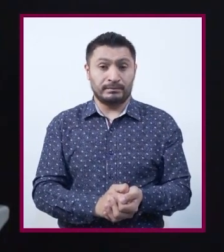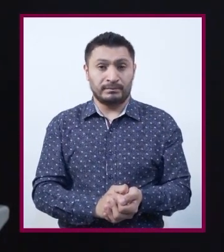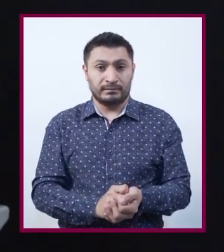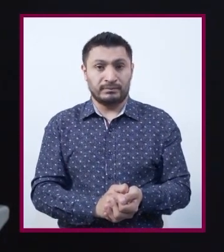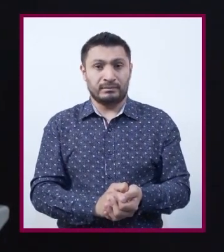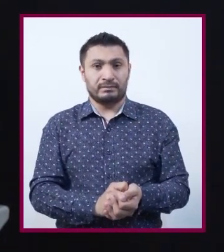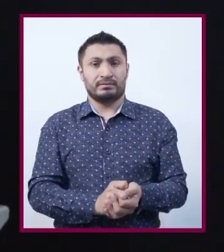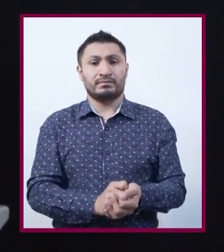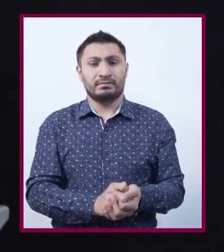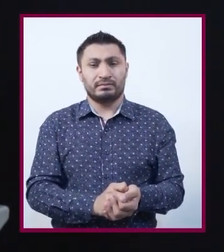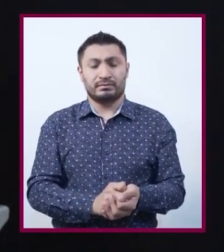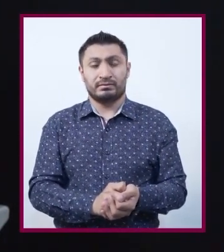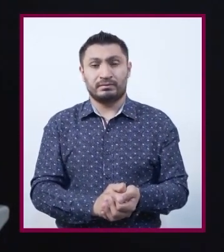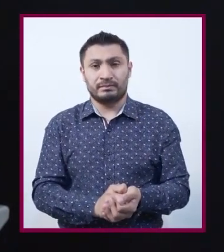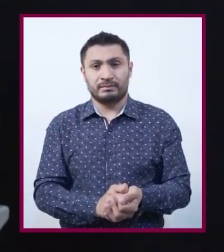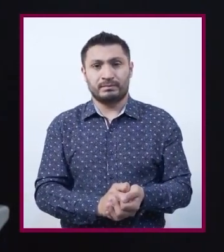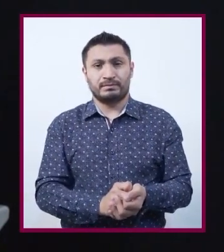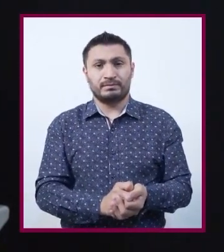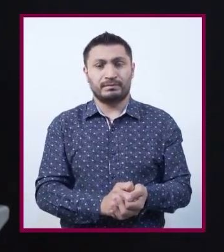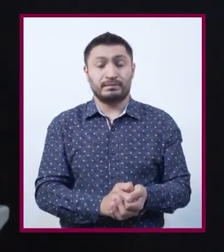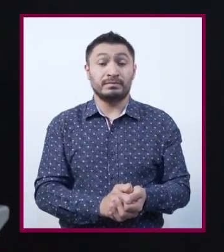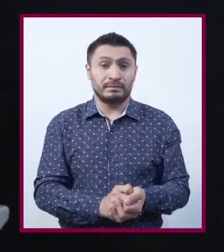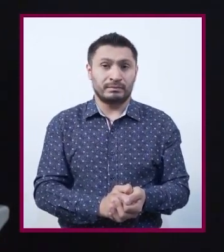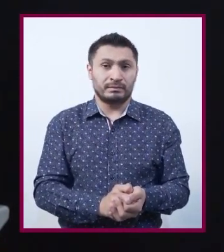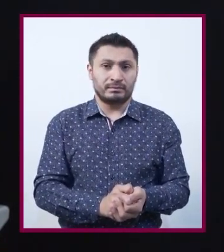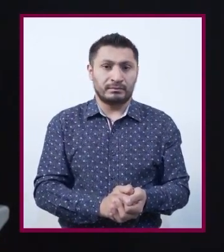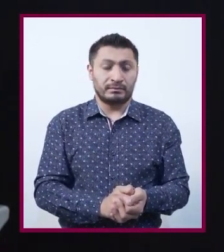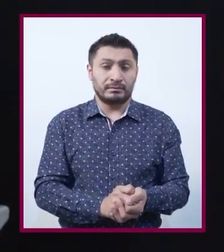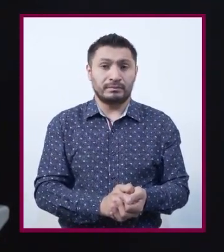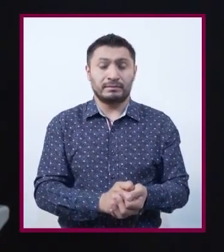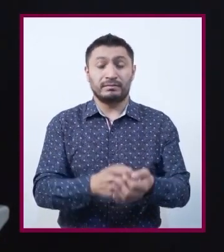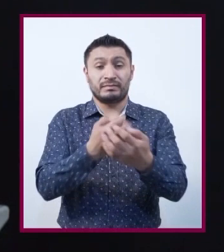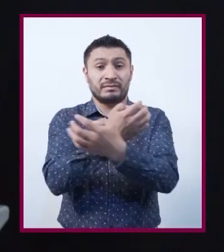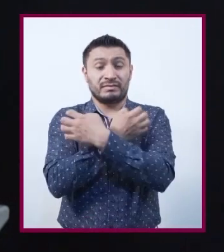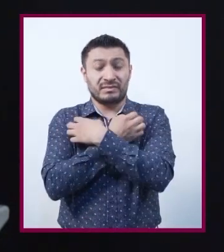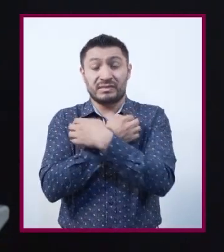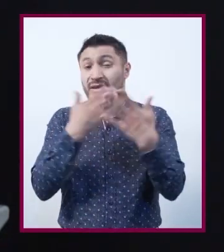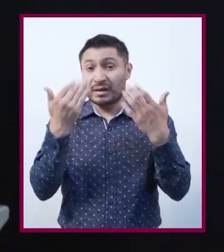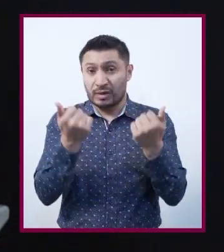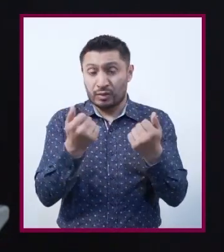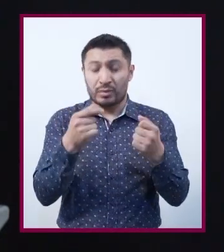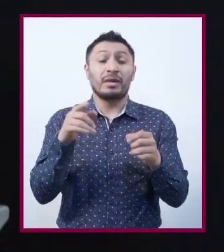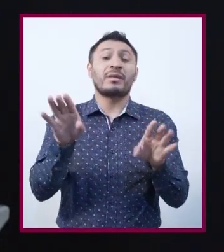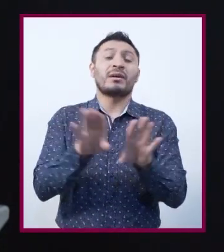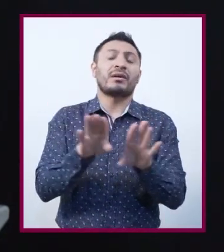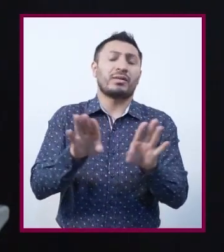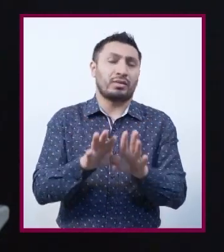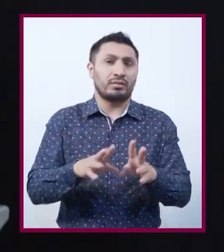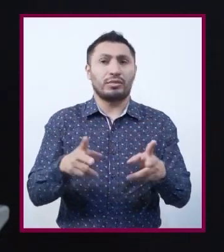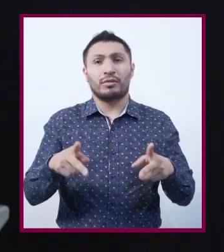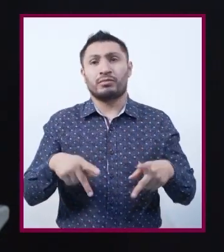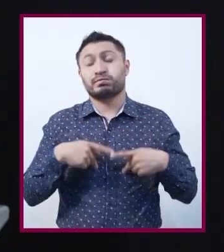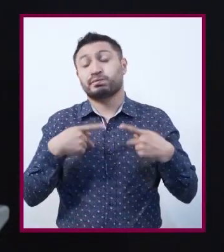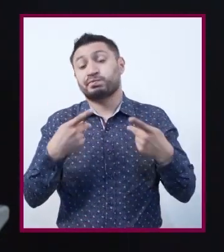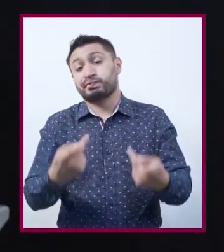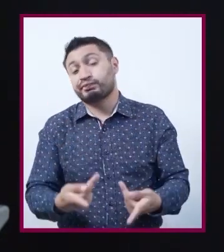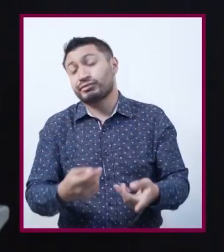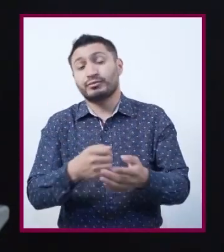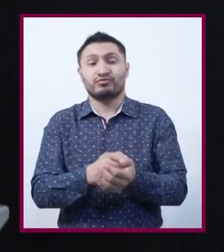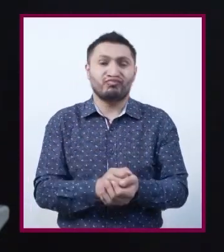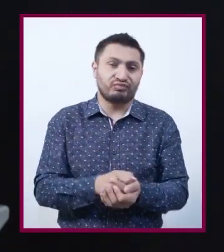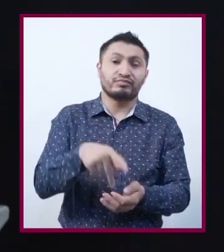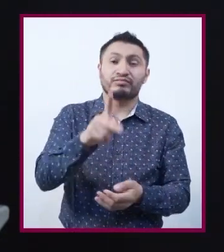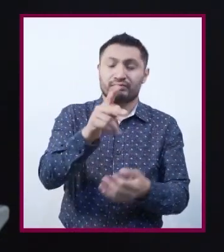luchar contra molinos de viento? Sin la educación formal nos volvemos tan frágiles como Vidriera.